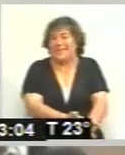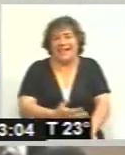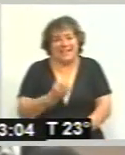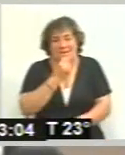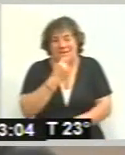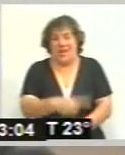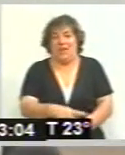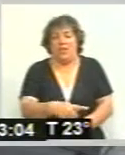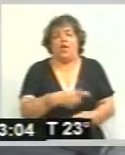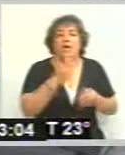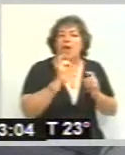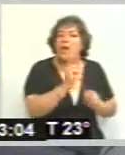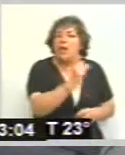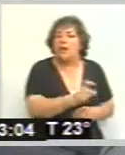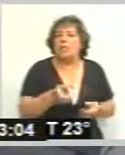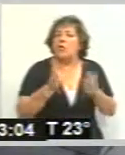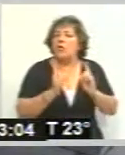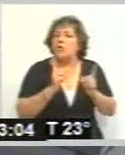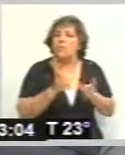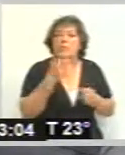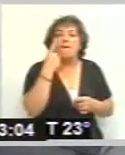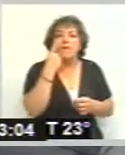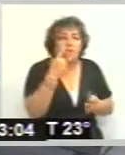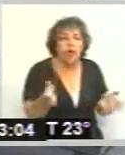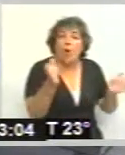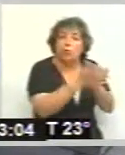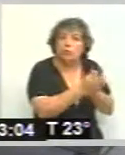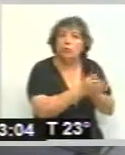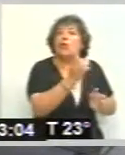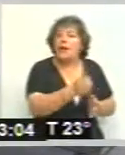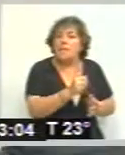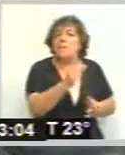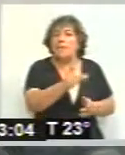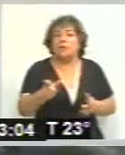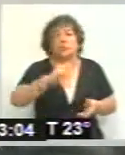que convivir con los propios victimarios, ¿no? Los mismos asesinos de su familia.